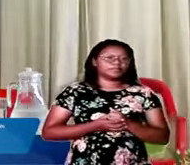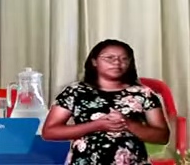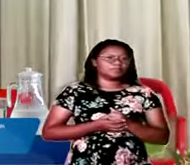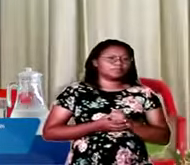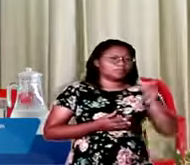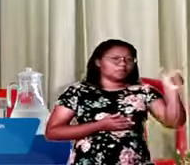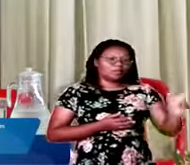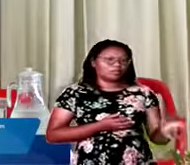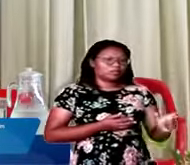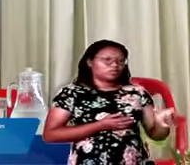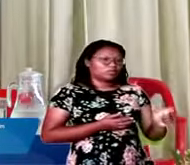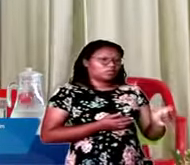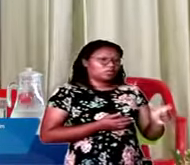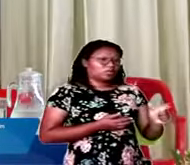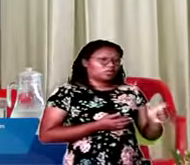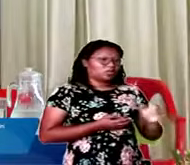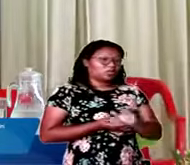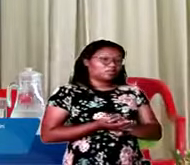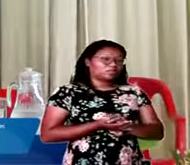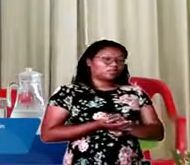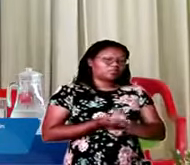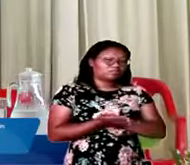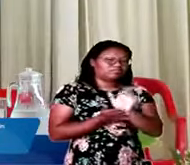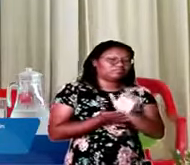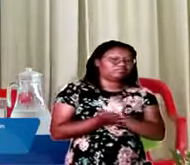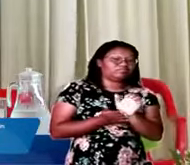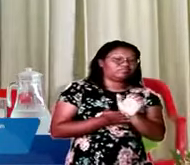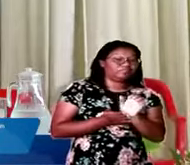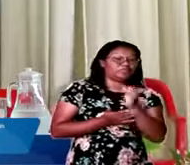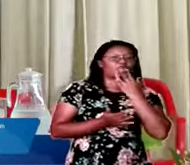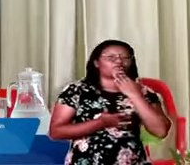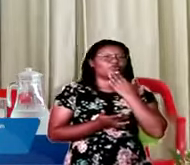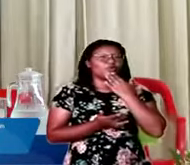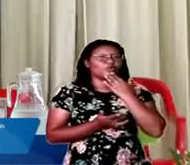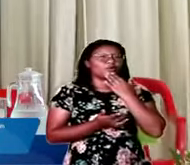blancos, igual el racismo también está en los negros,